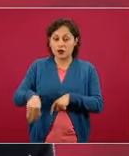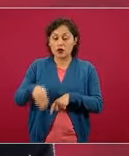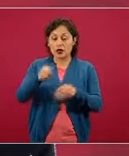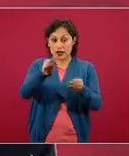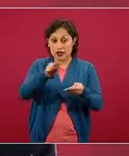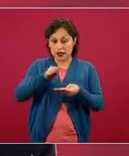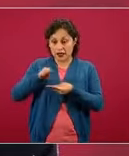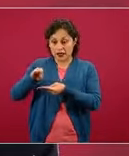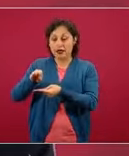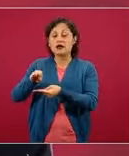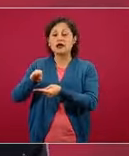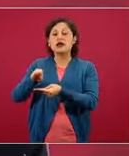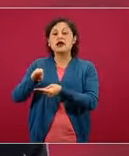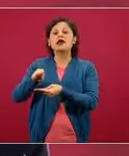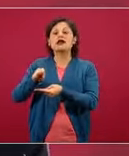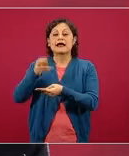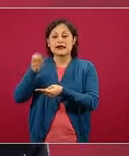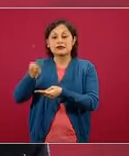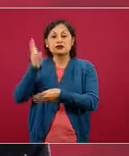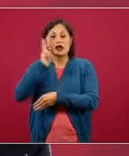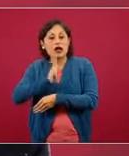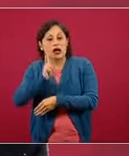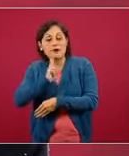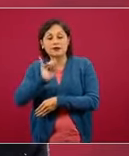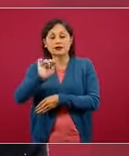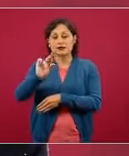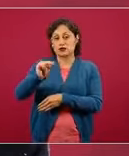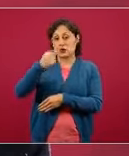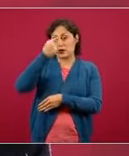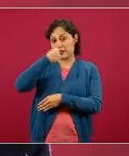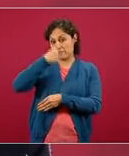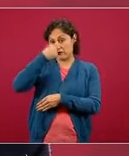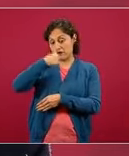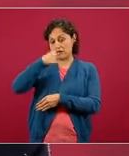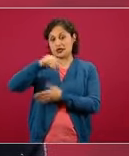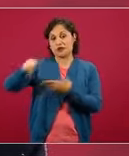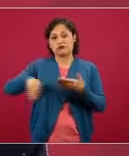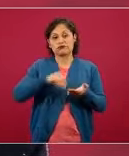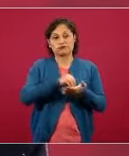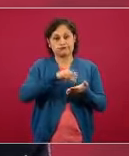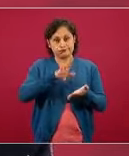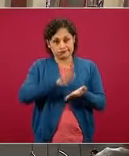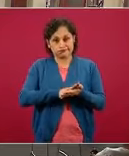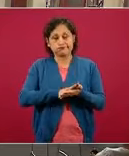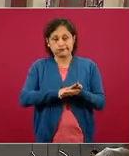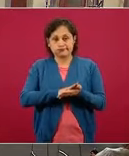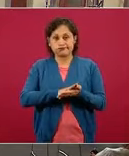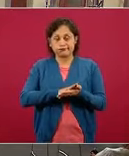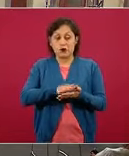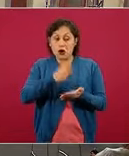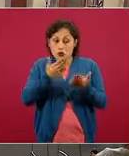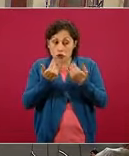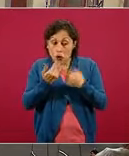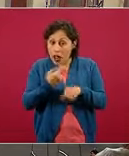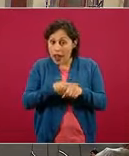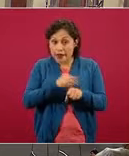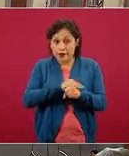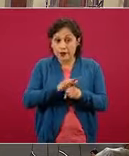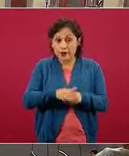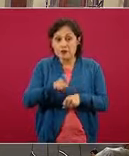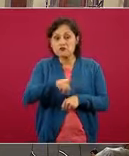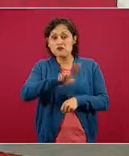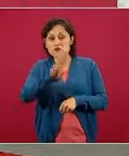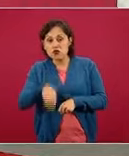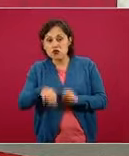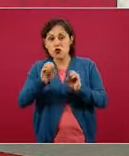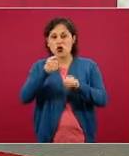a influenza, es decir, esos negativos a COVID ahora se van a influenza en esas 475 unidades y lógicamente